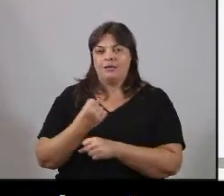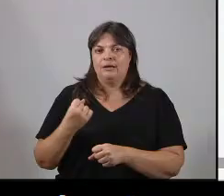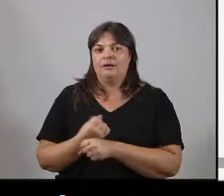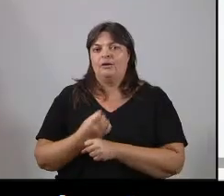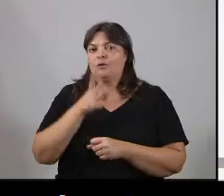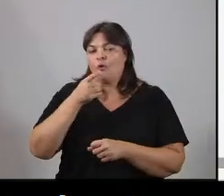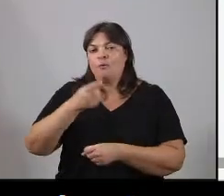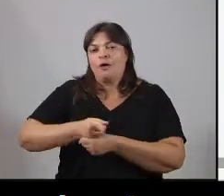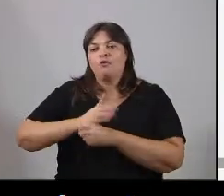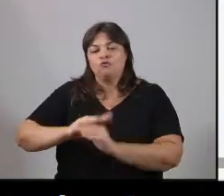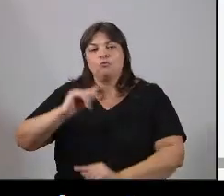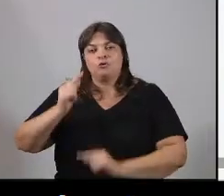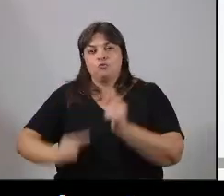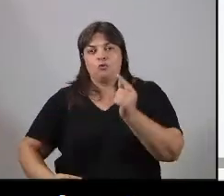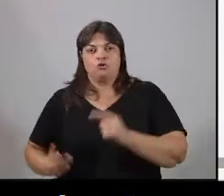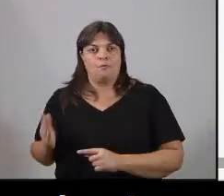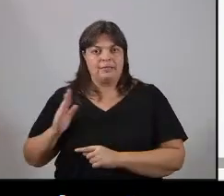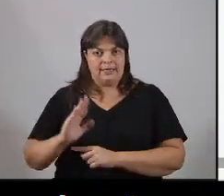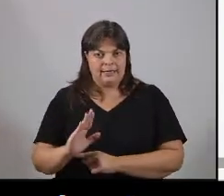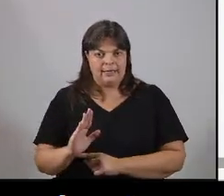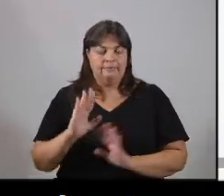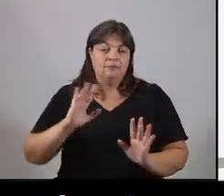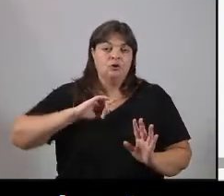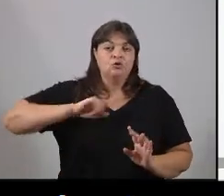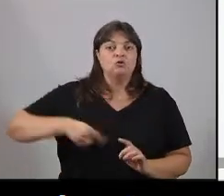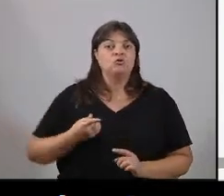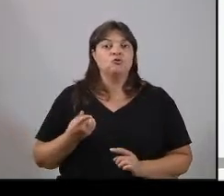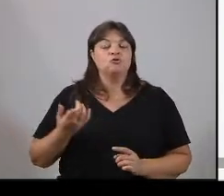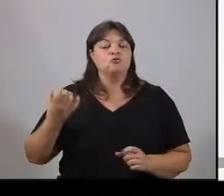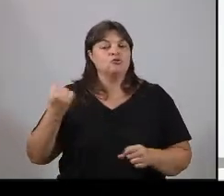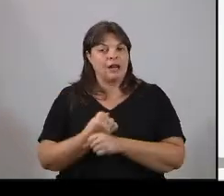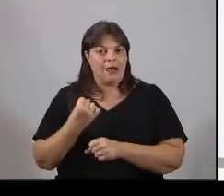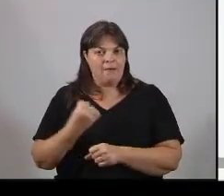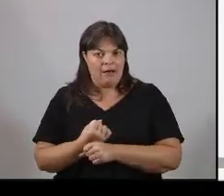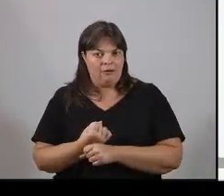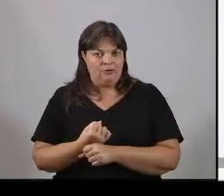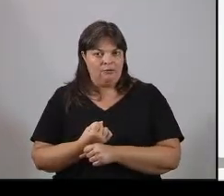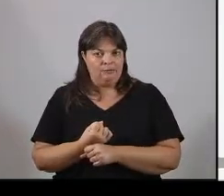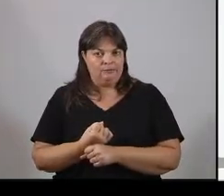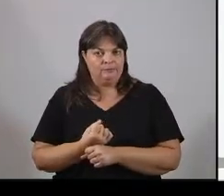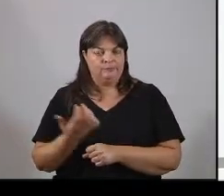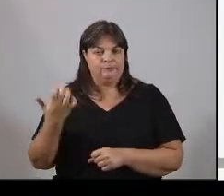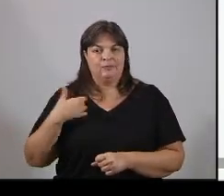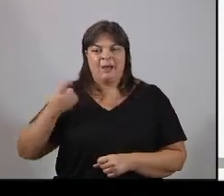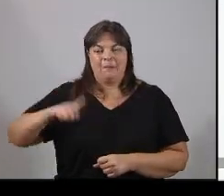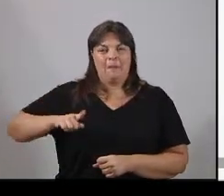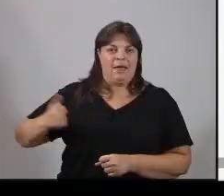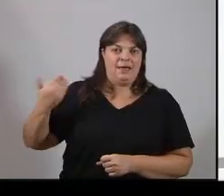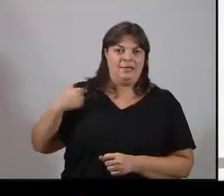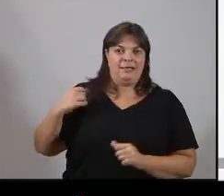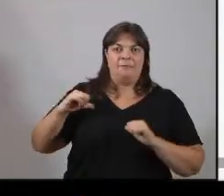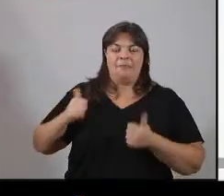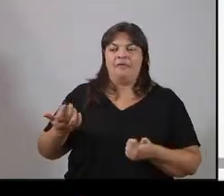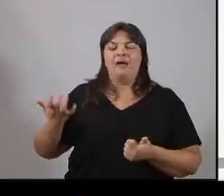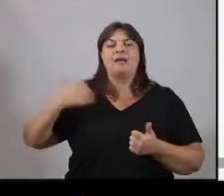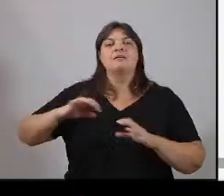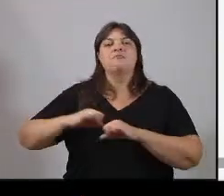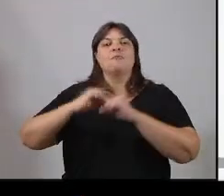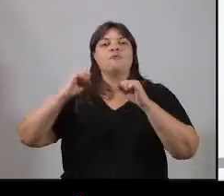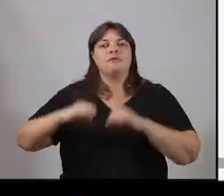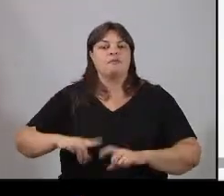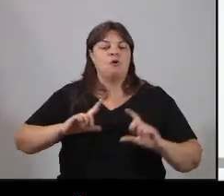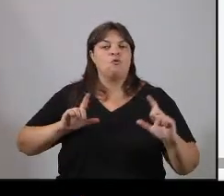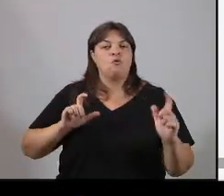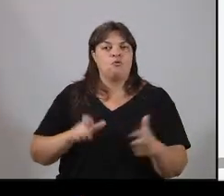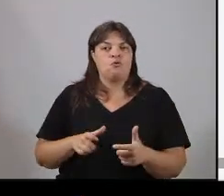de presentar esos presupuestos, y nosotros vamos a trabajarlo. Empezamos hace meses y ayer se materializó en esa reunión